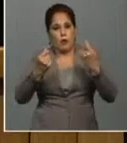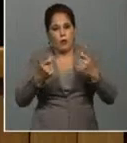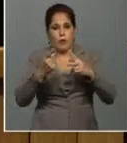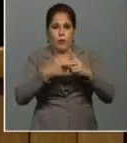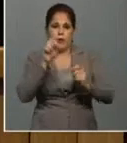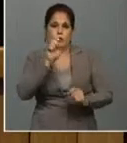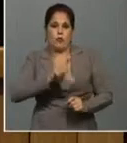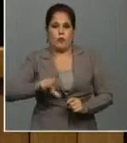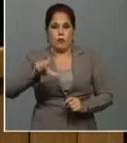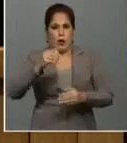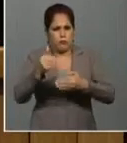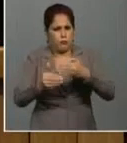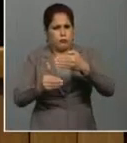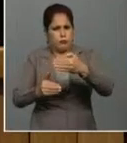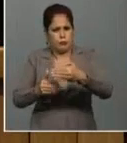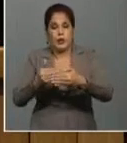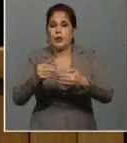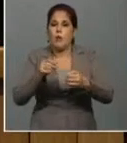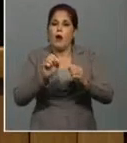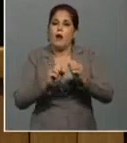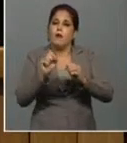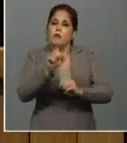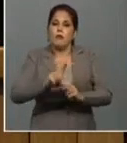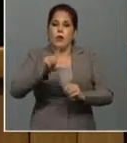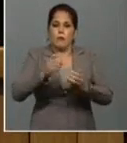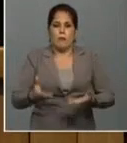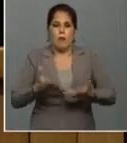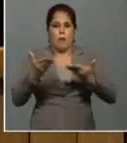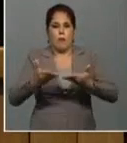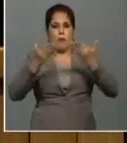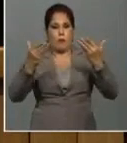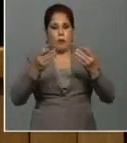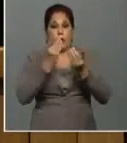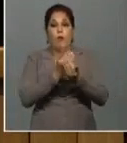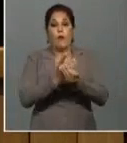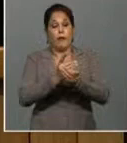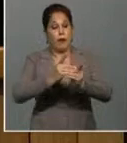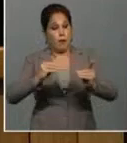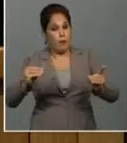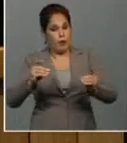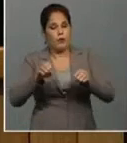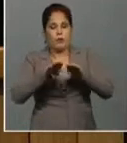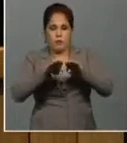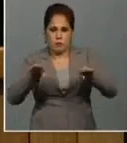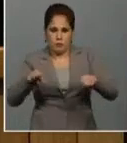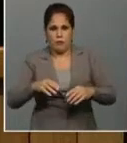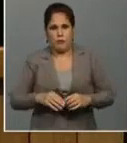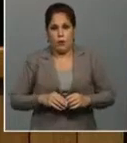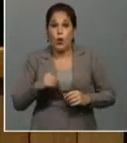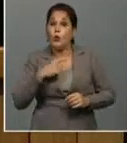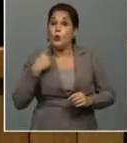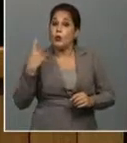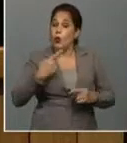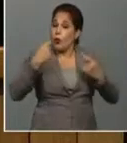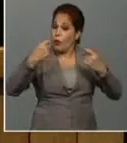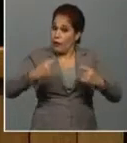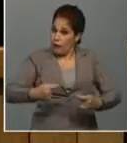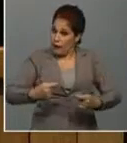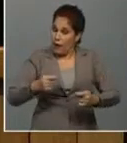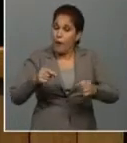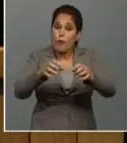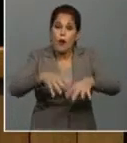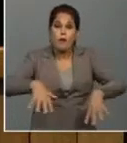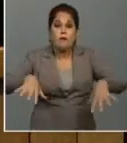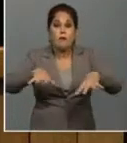y sociales en curso hacia un socialismo próspero democrático y sostenible todo ello en un